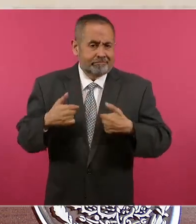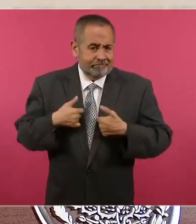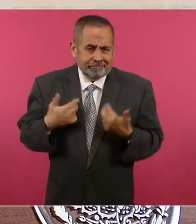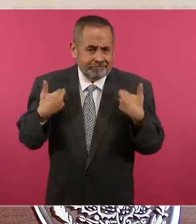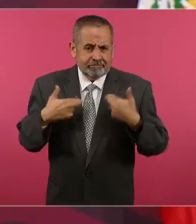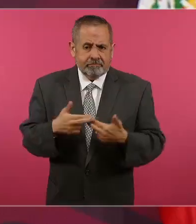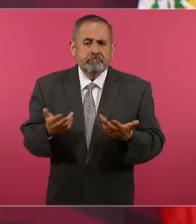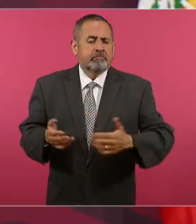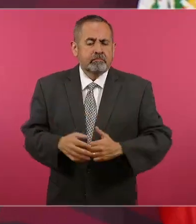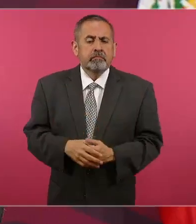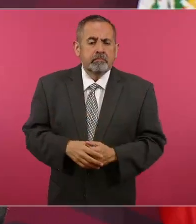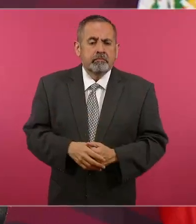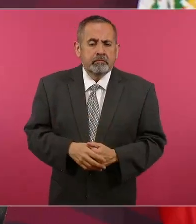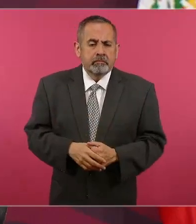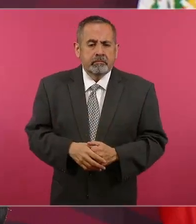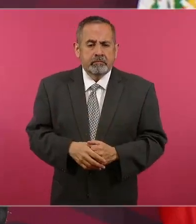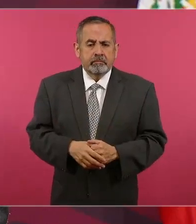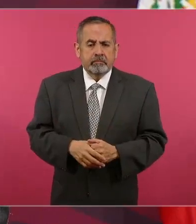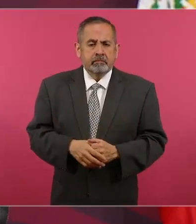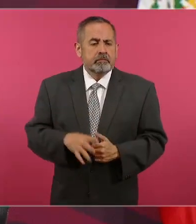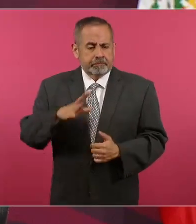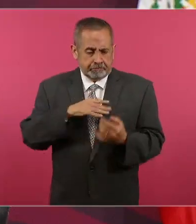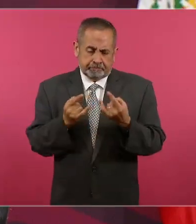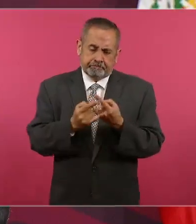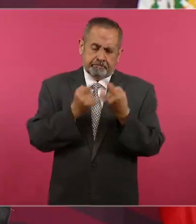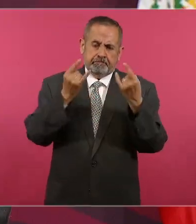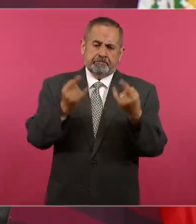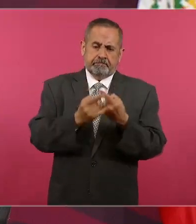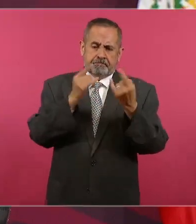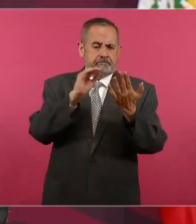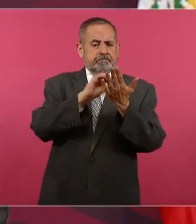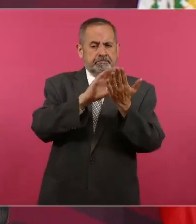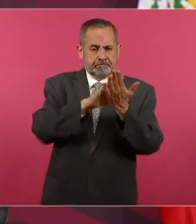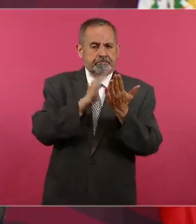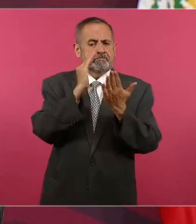Sí existe, pues, una historia en donde